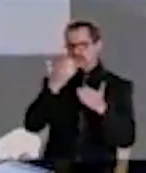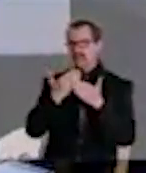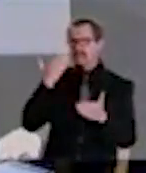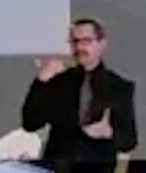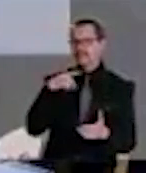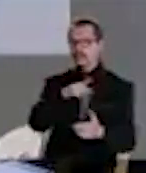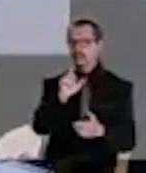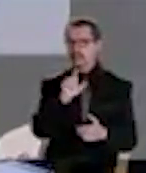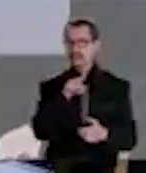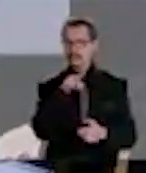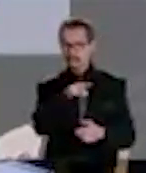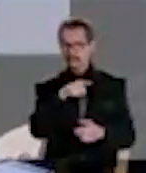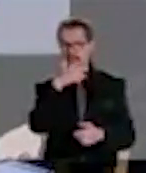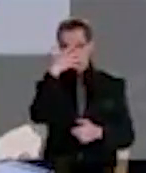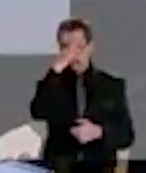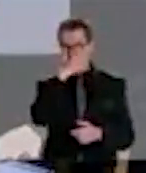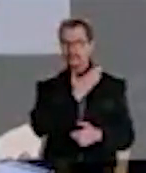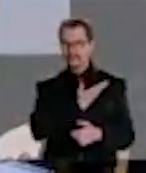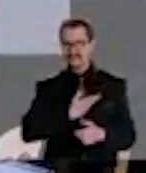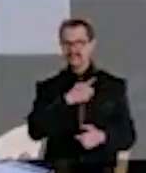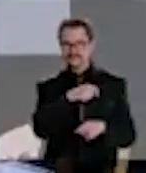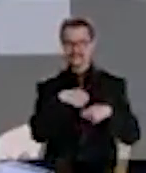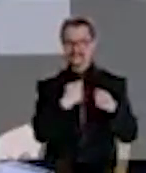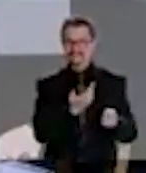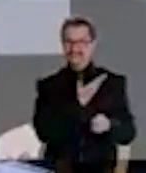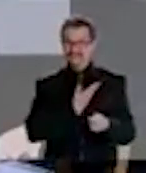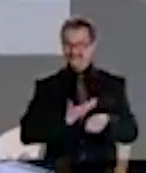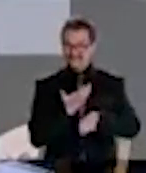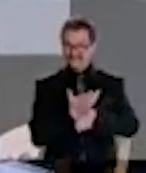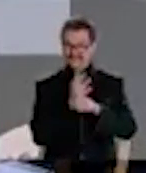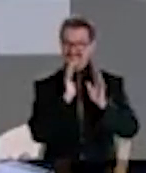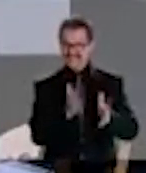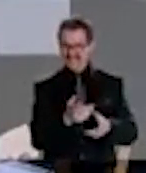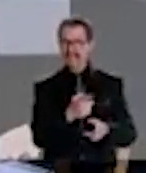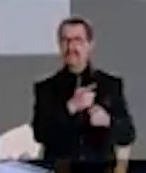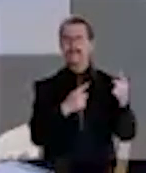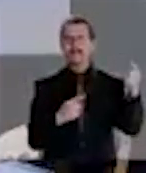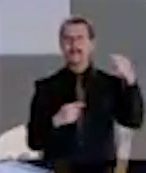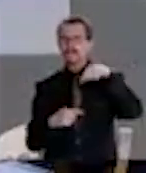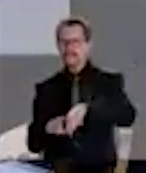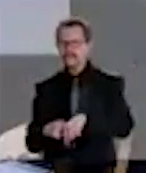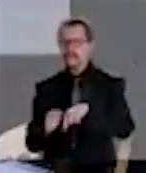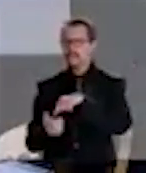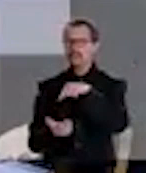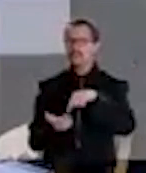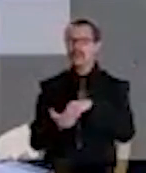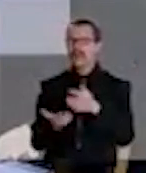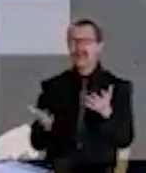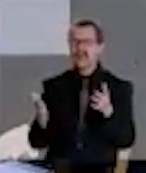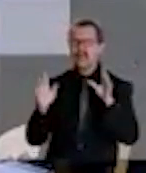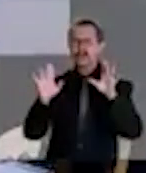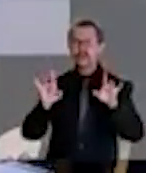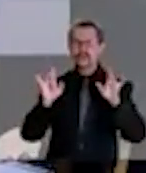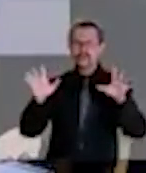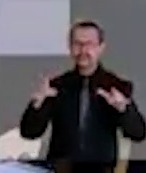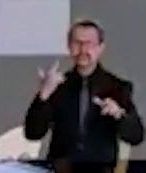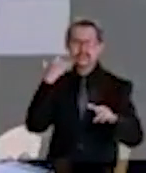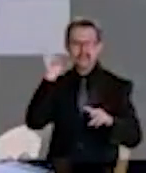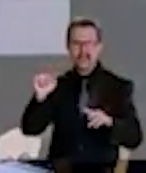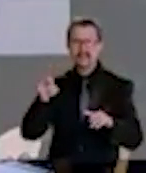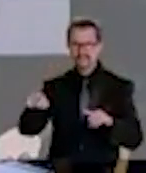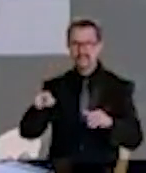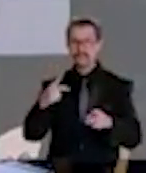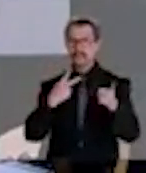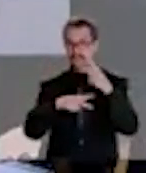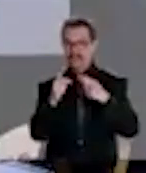eeuu lo escuché a usted viene a cubrir su evento aquí en la placita olvera en los ángeles california usted hizo un discurso muy interesante